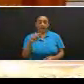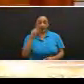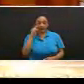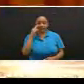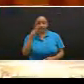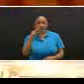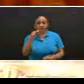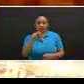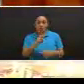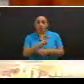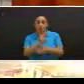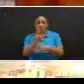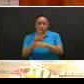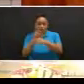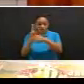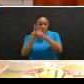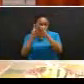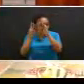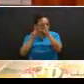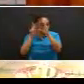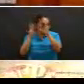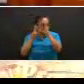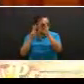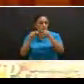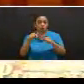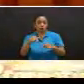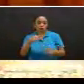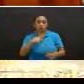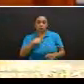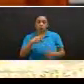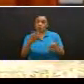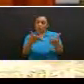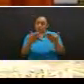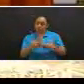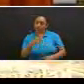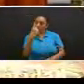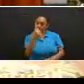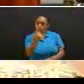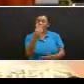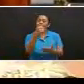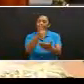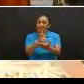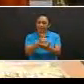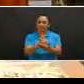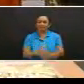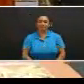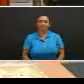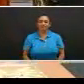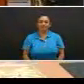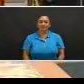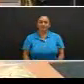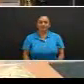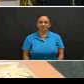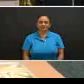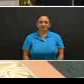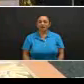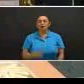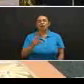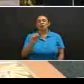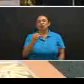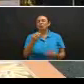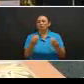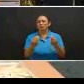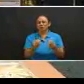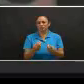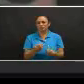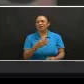que nos gustaba ver videos, entonces ahorita yo le traje uno. Amén. No muchito, ¿verdad? Pero